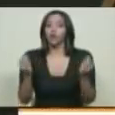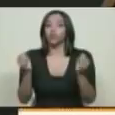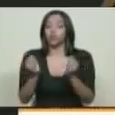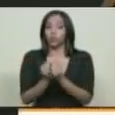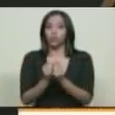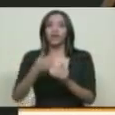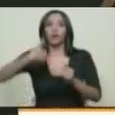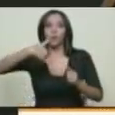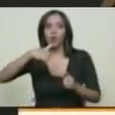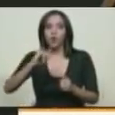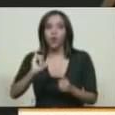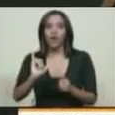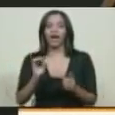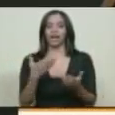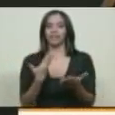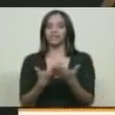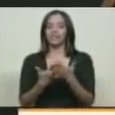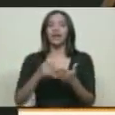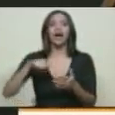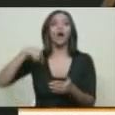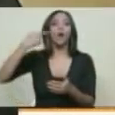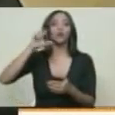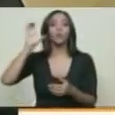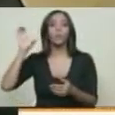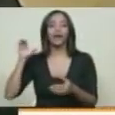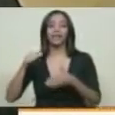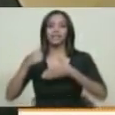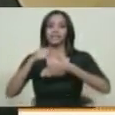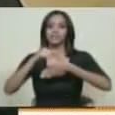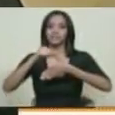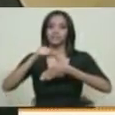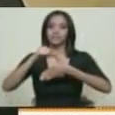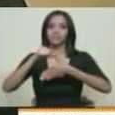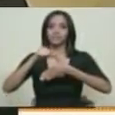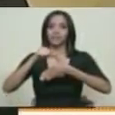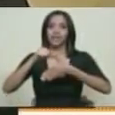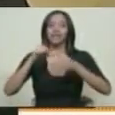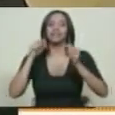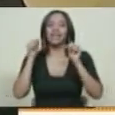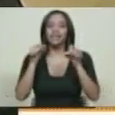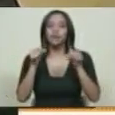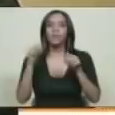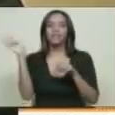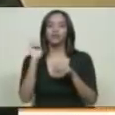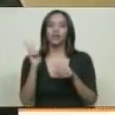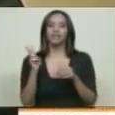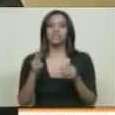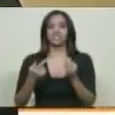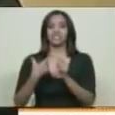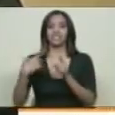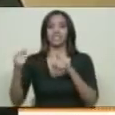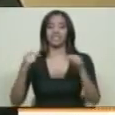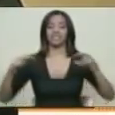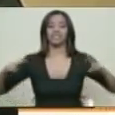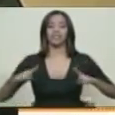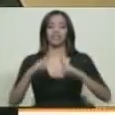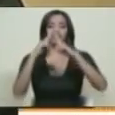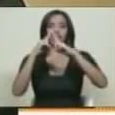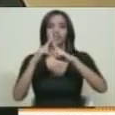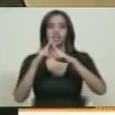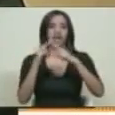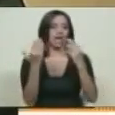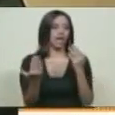como globales, a cualquier otro país de América Latina, de aquellos venezolanos que están yendo allí, se están encontrando con una relación, con una